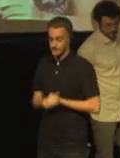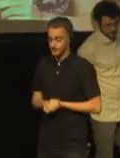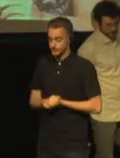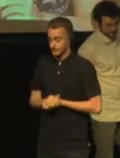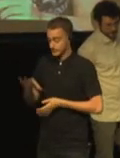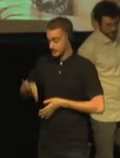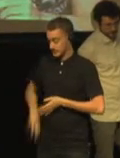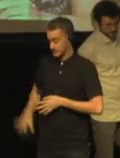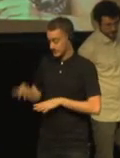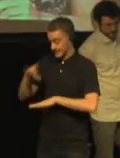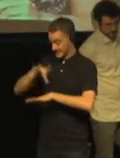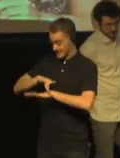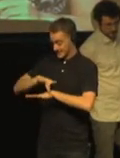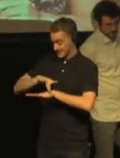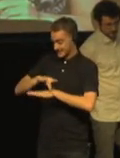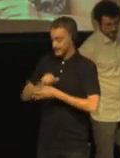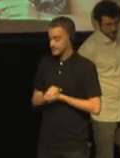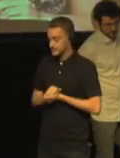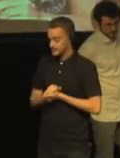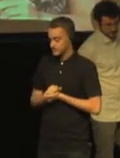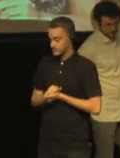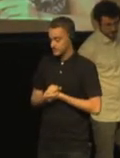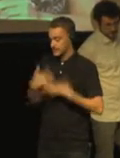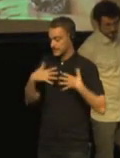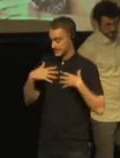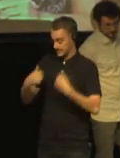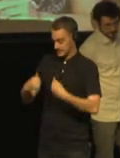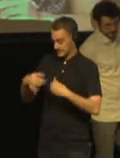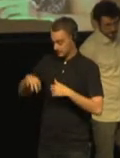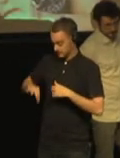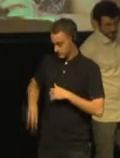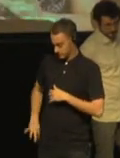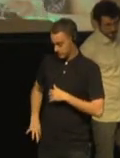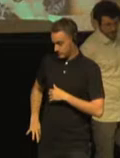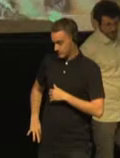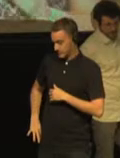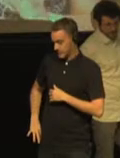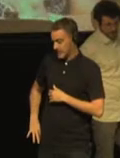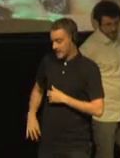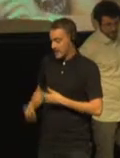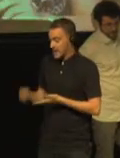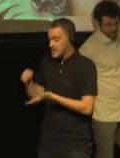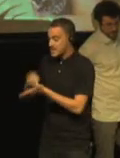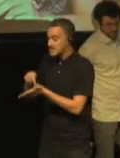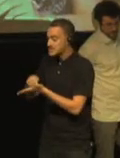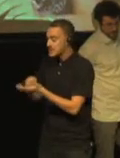profesionales sanitarios no se les exige recoger este tipo de información. Y quizás